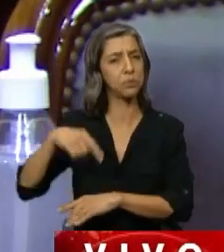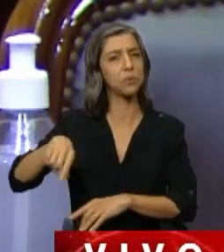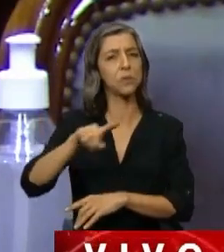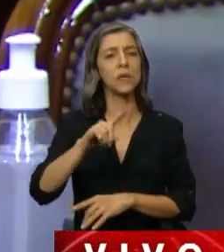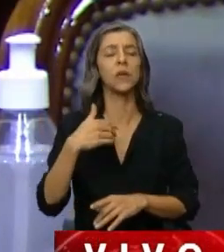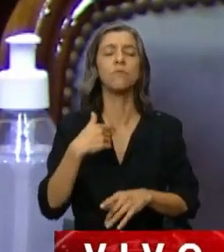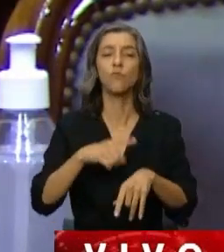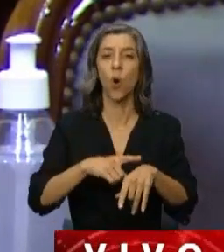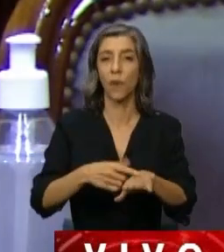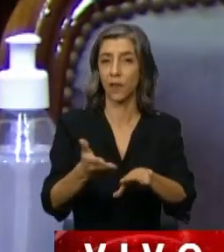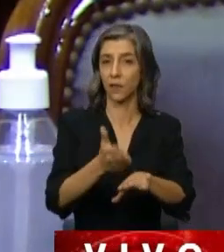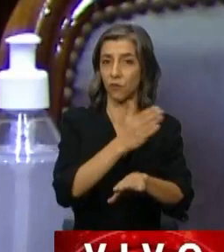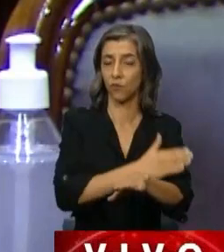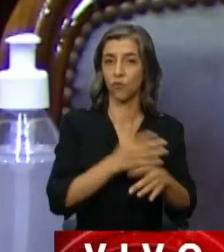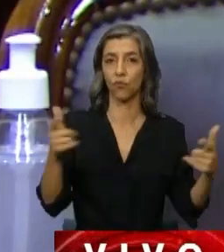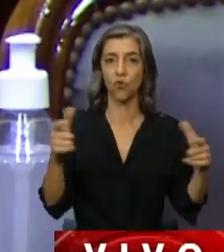la comisión